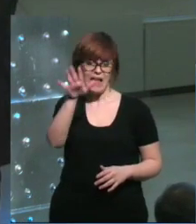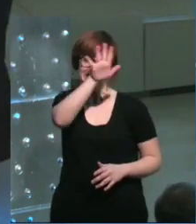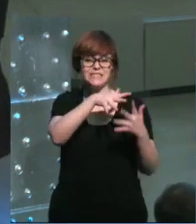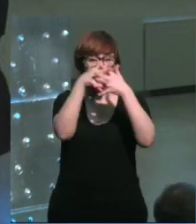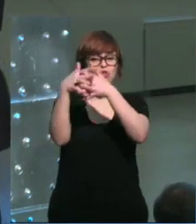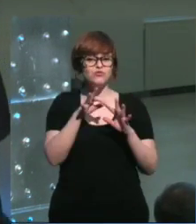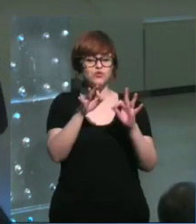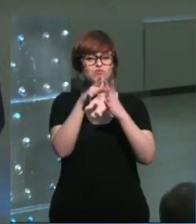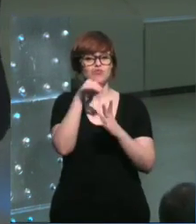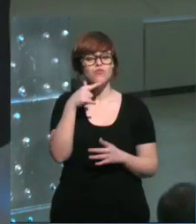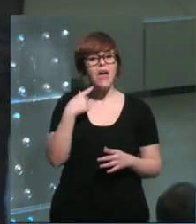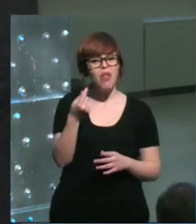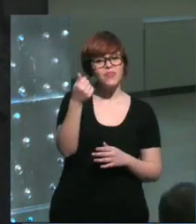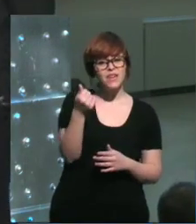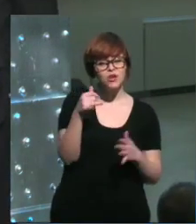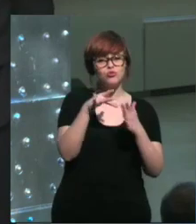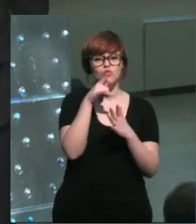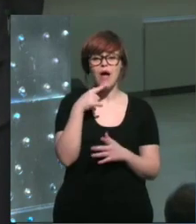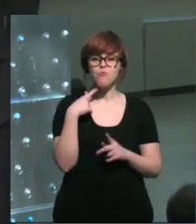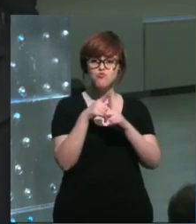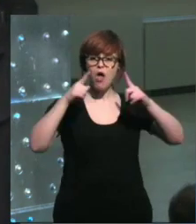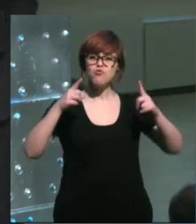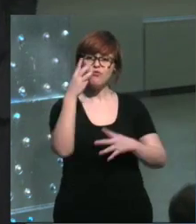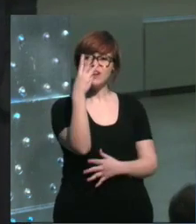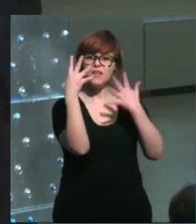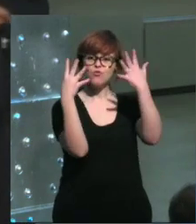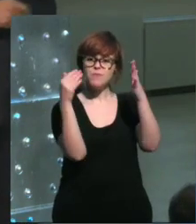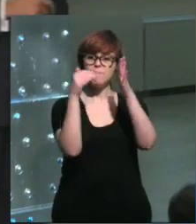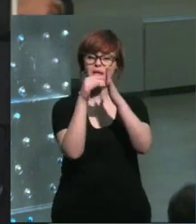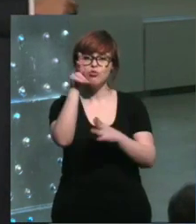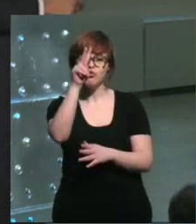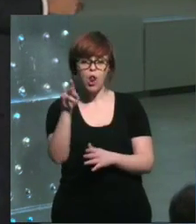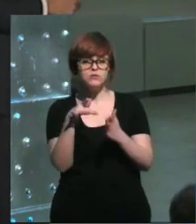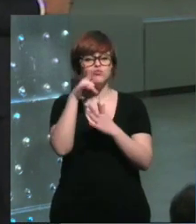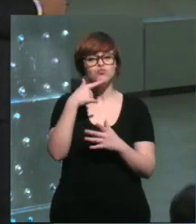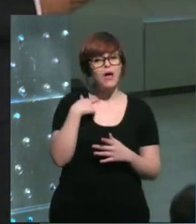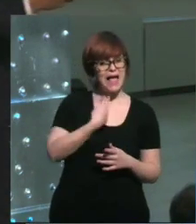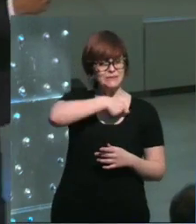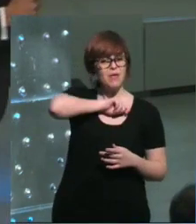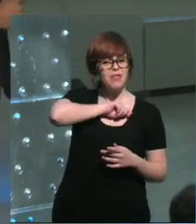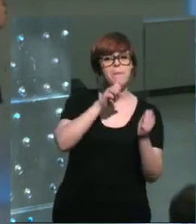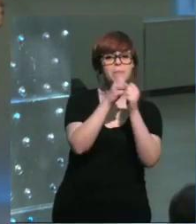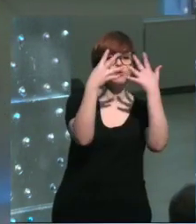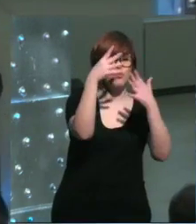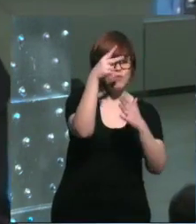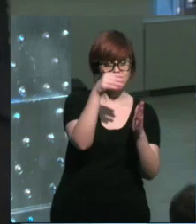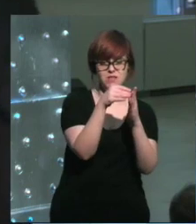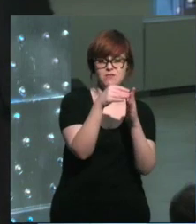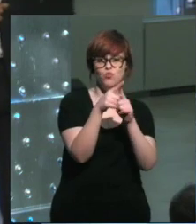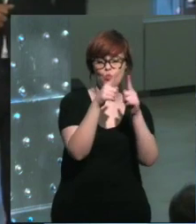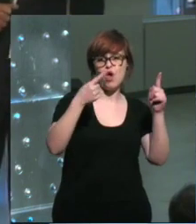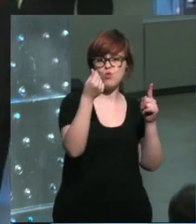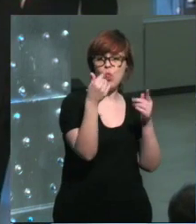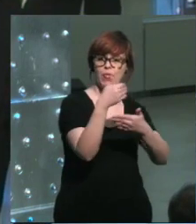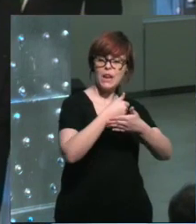familia hispana en Estados Unidos, $39.000. En España, 29.000. El sector demográfico de mayor